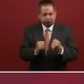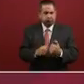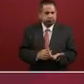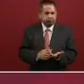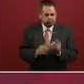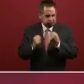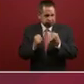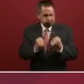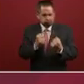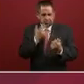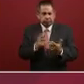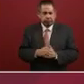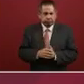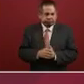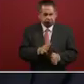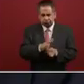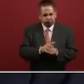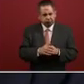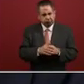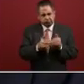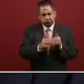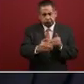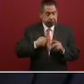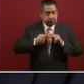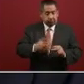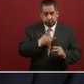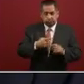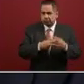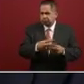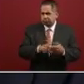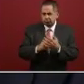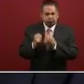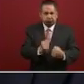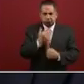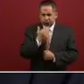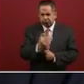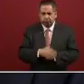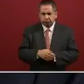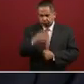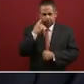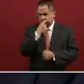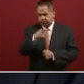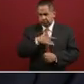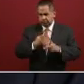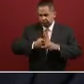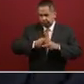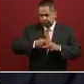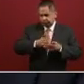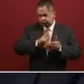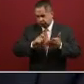tenemos un peso fuerte todo el tiempo que llevamos este hagan la cuenta